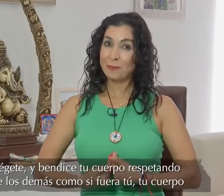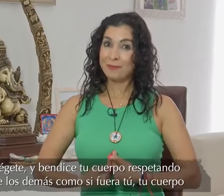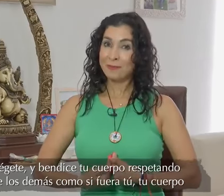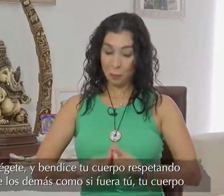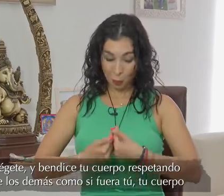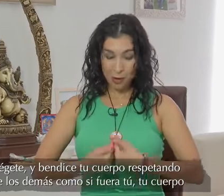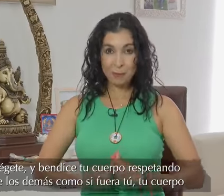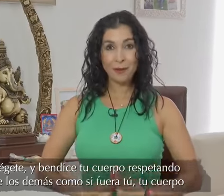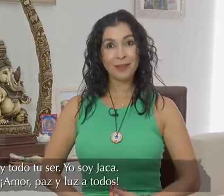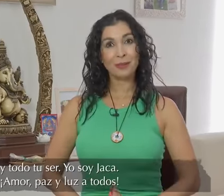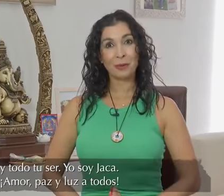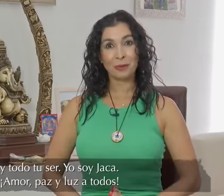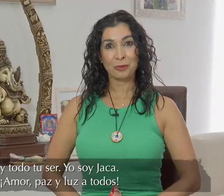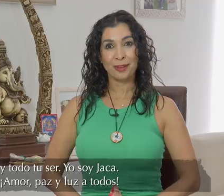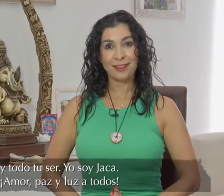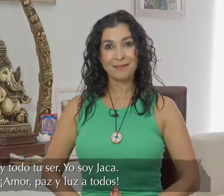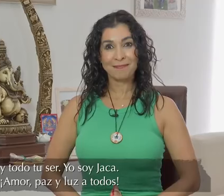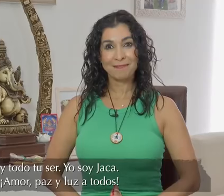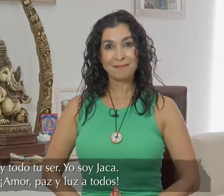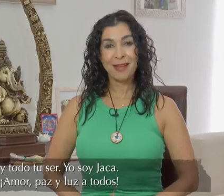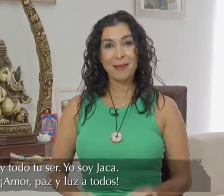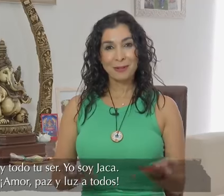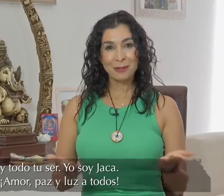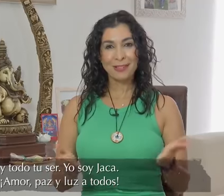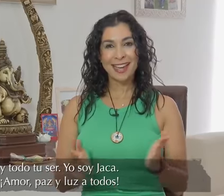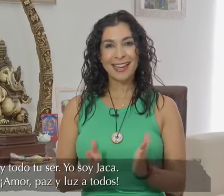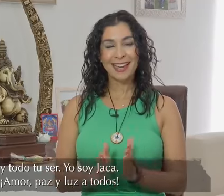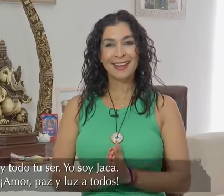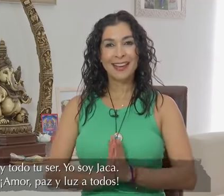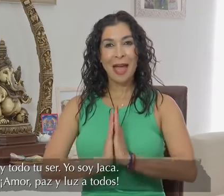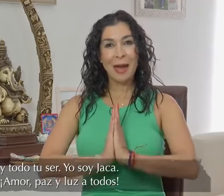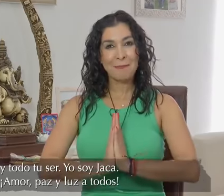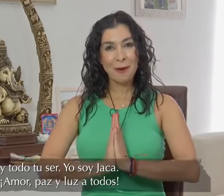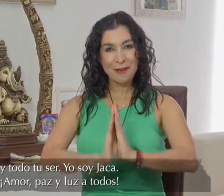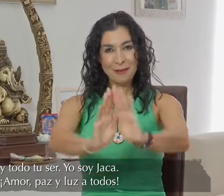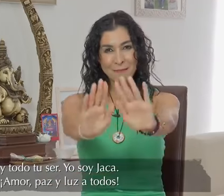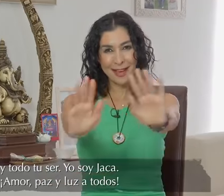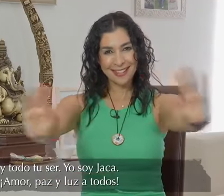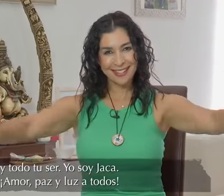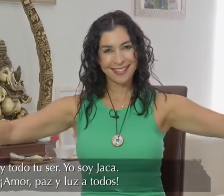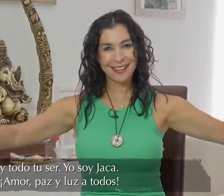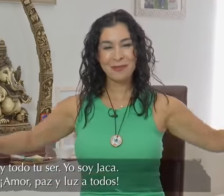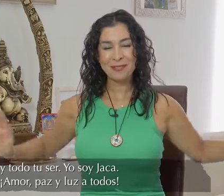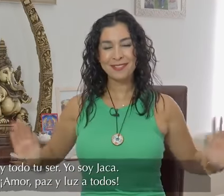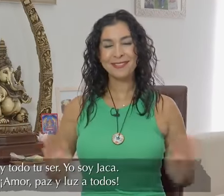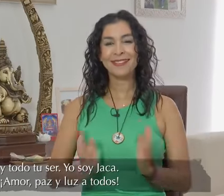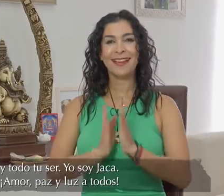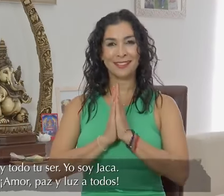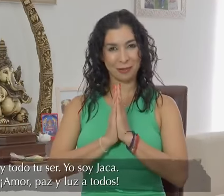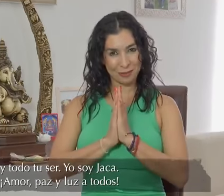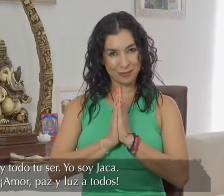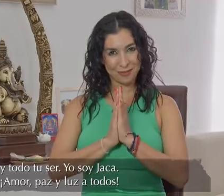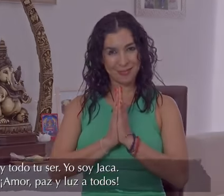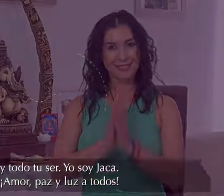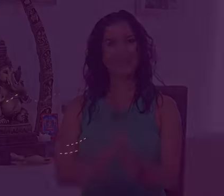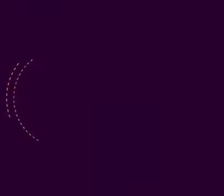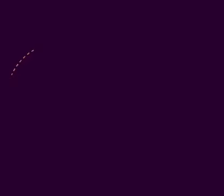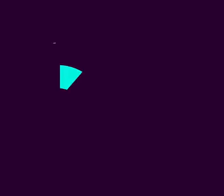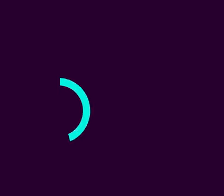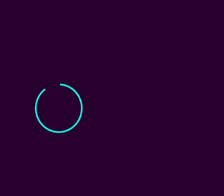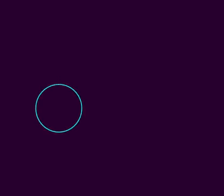tú, tu cuerpo y todo tu ser. Yo soy Yaka, amor, paz y luz a todos.